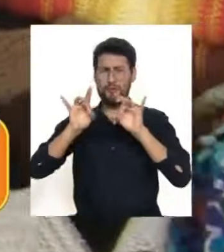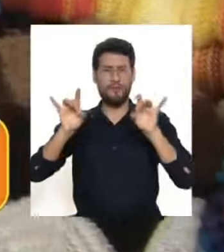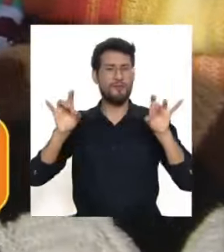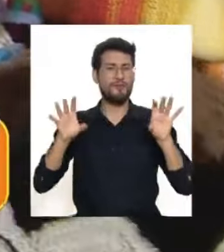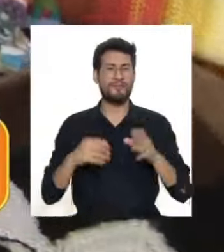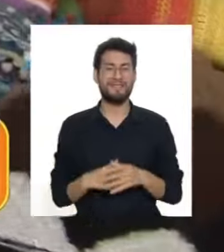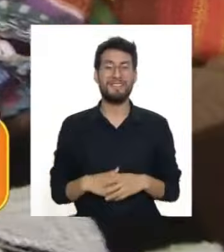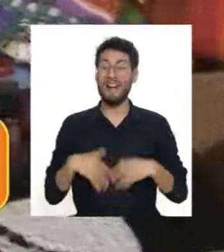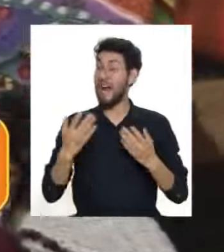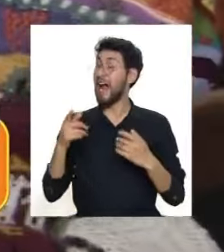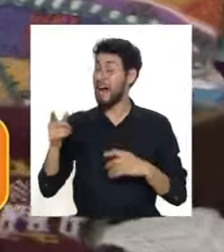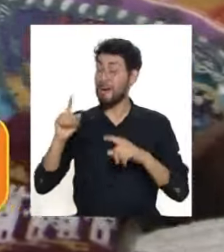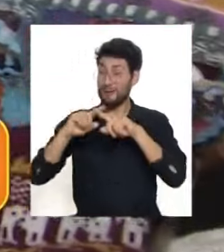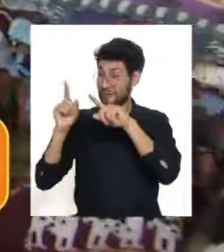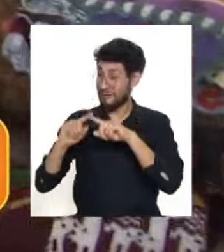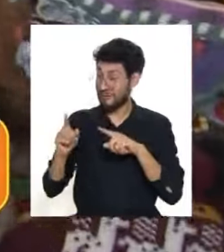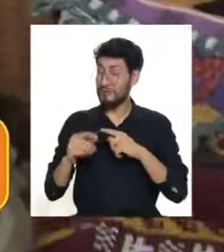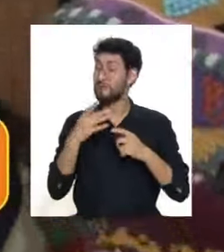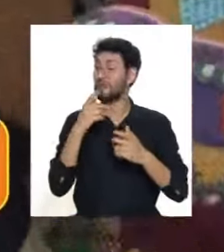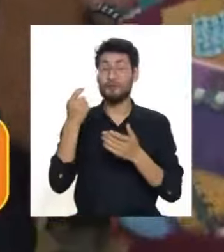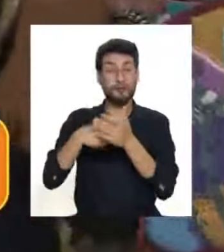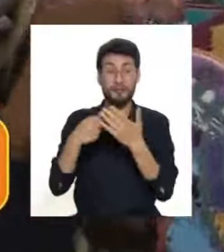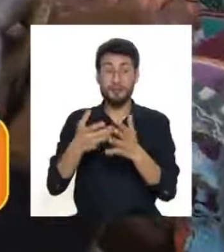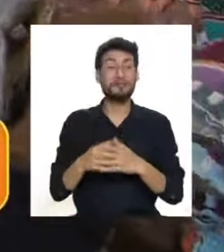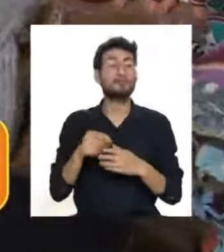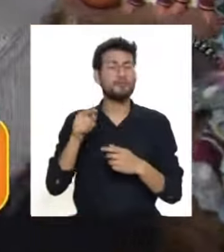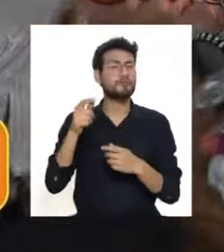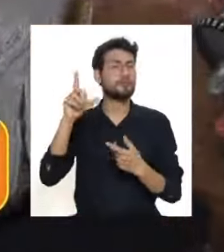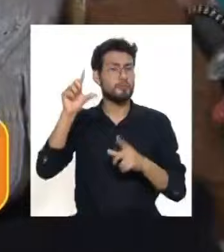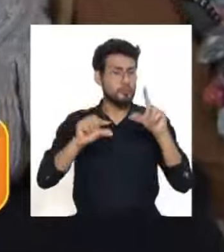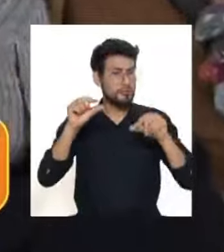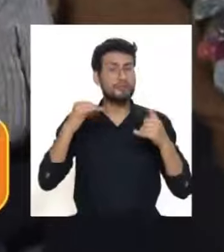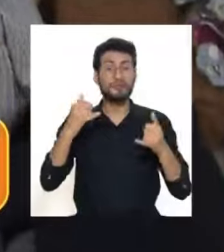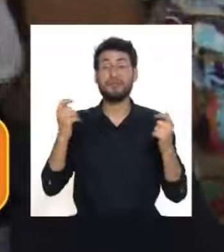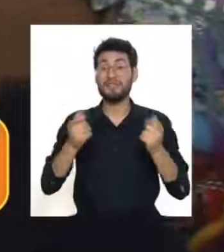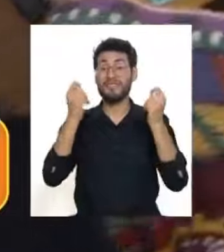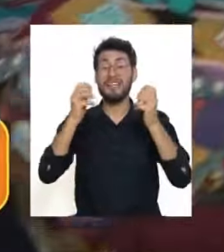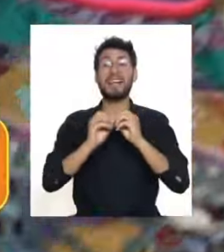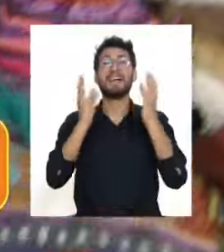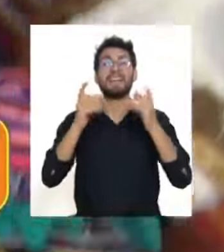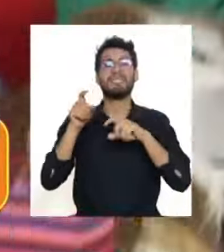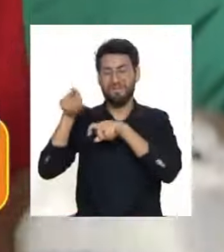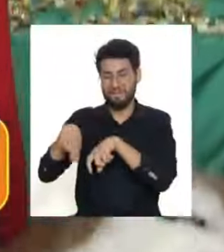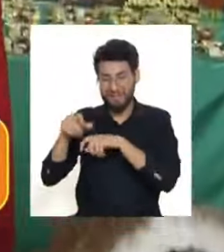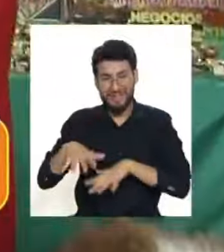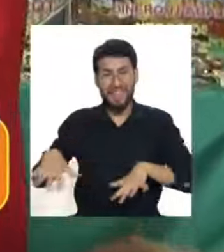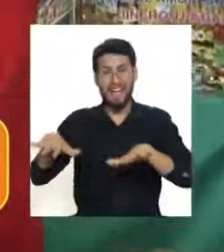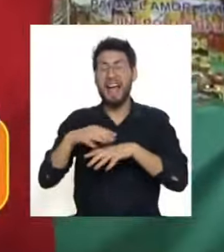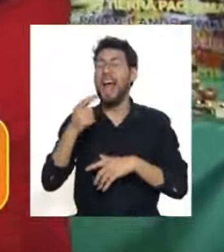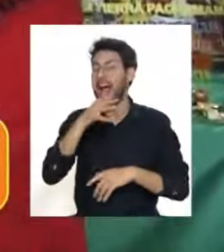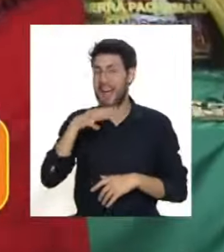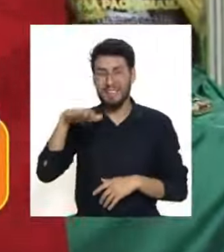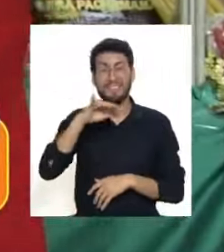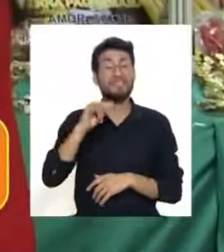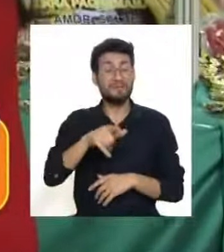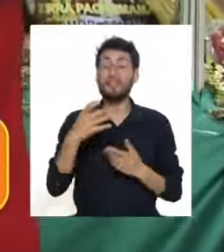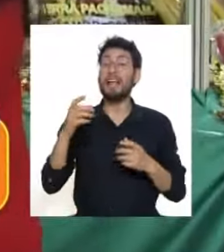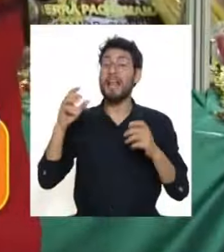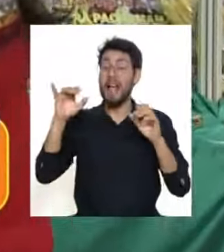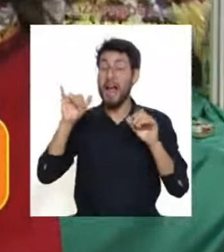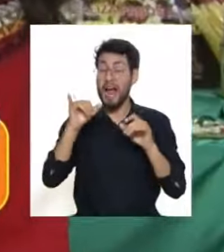las edades, todos los costos, porque hoy estamos celebrando el Día del Agricultor Peruano, el Día del Campesino,